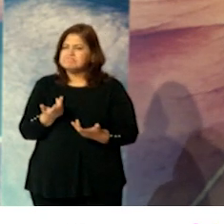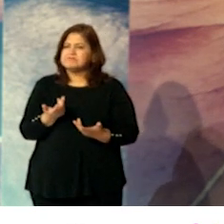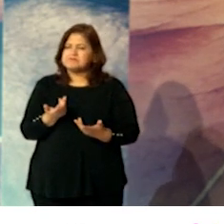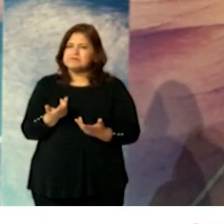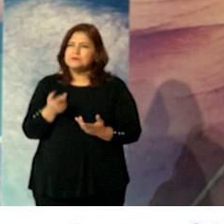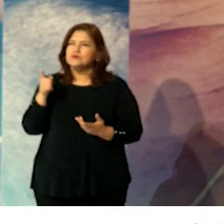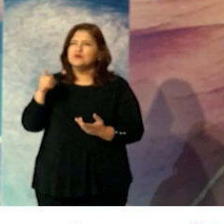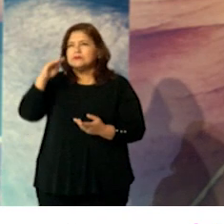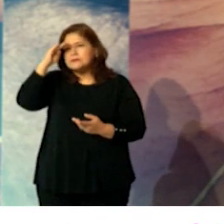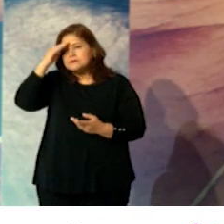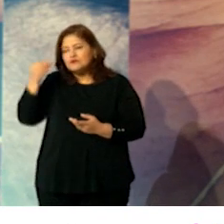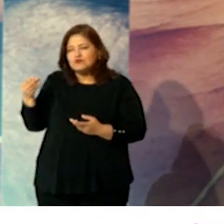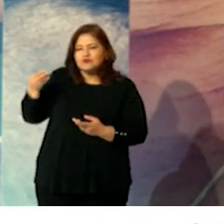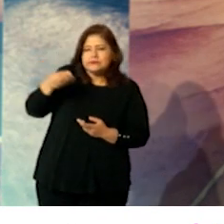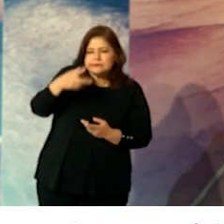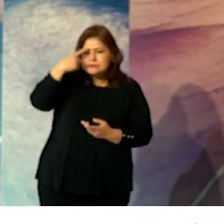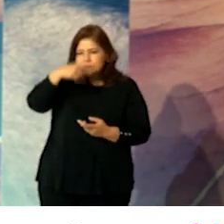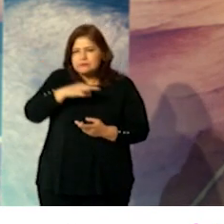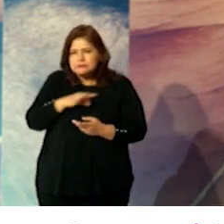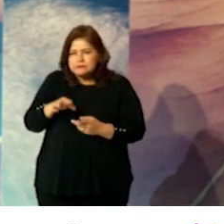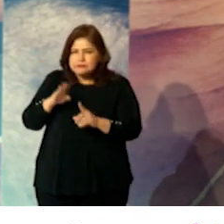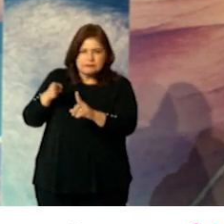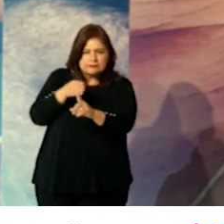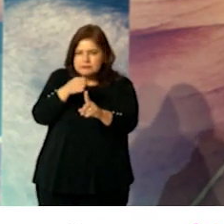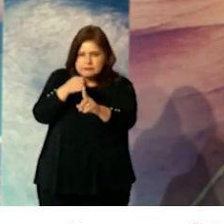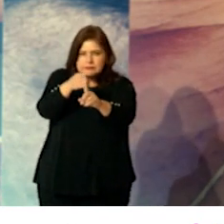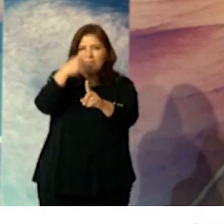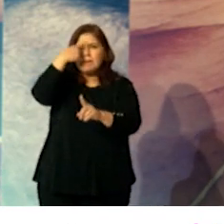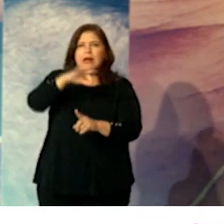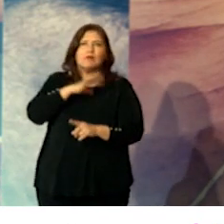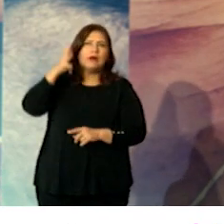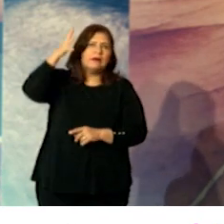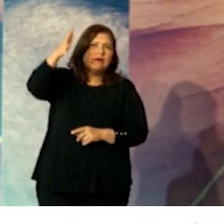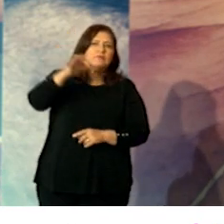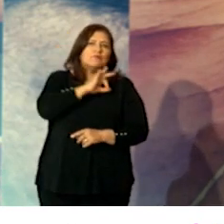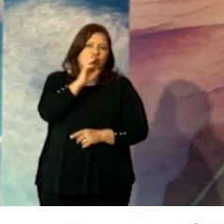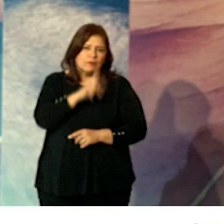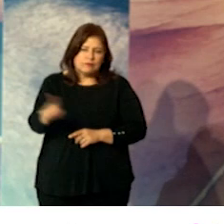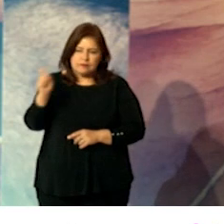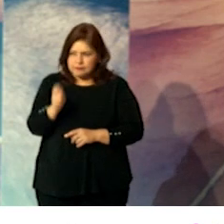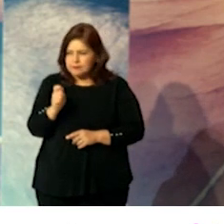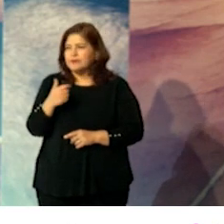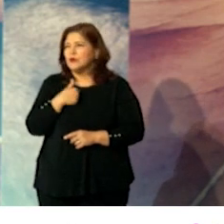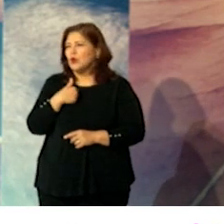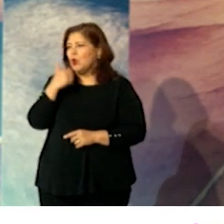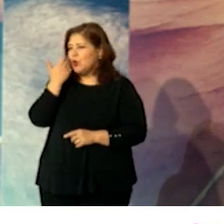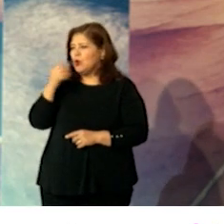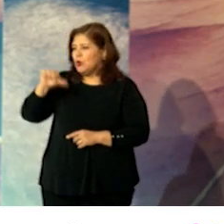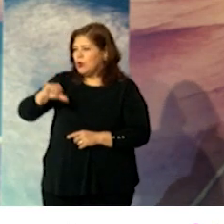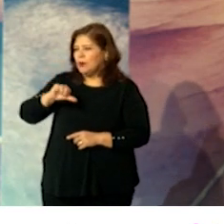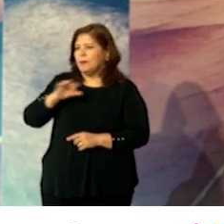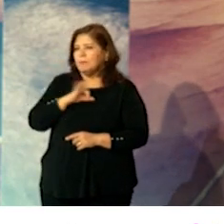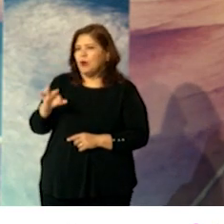de las claves que ven para encaminarnos a estos mejores futuros, ¿no? Y bueno, por supuesto, yo aprovecharía el tener aquí